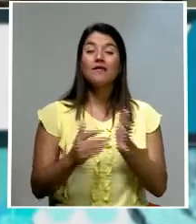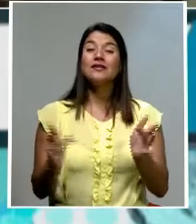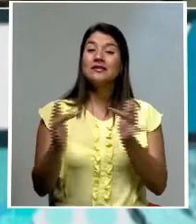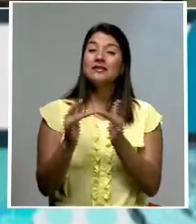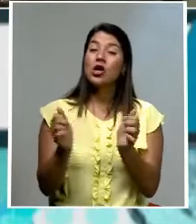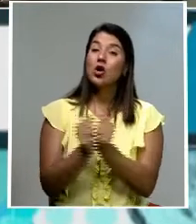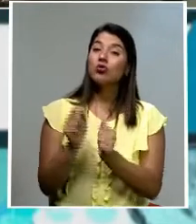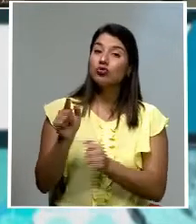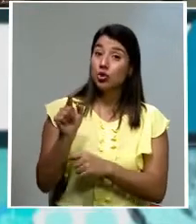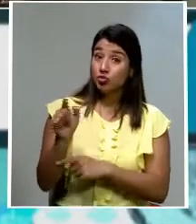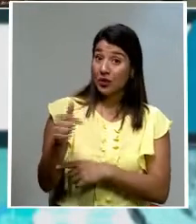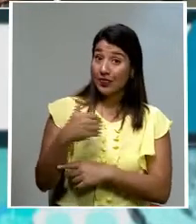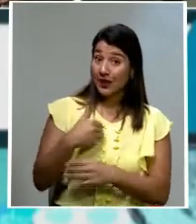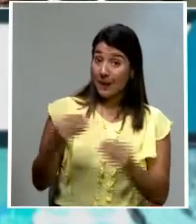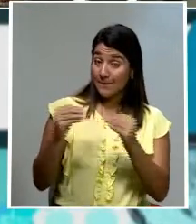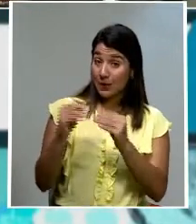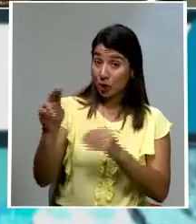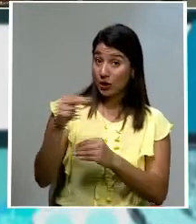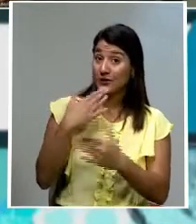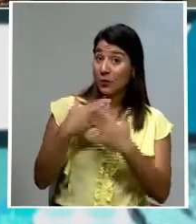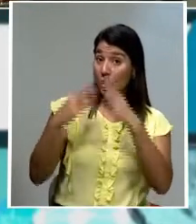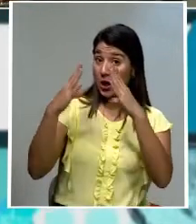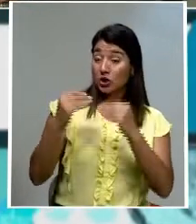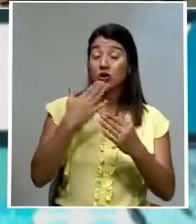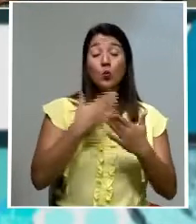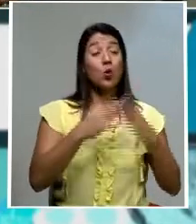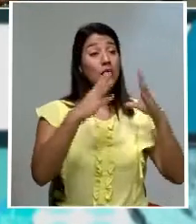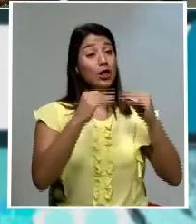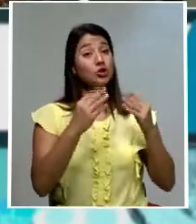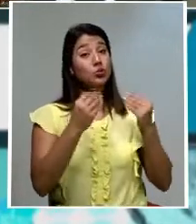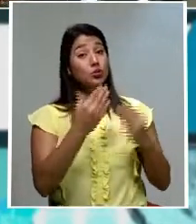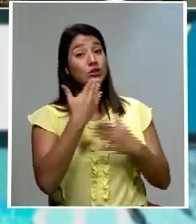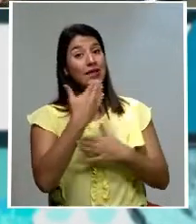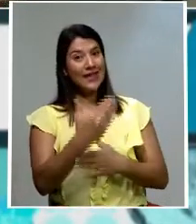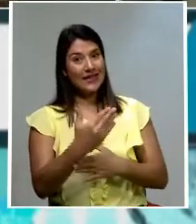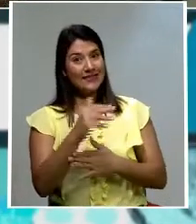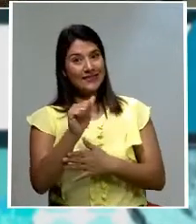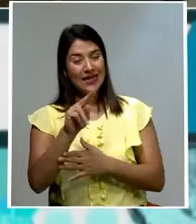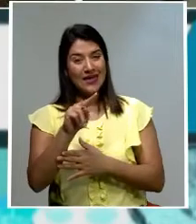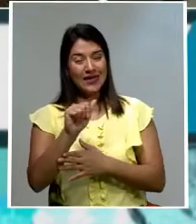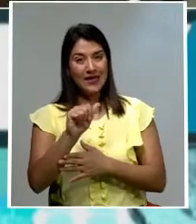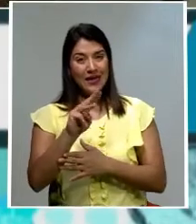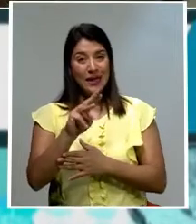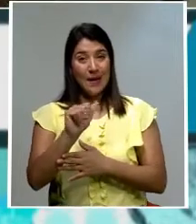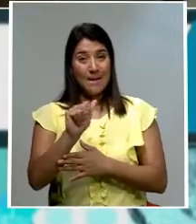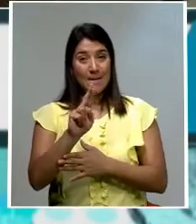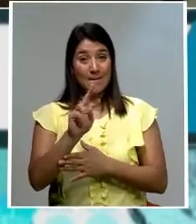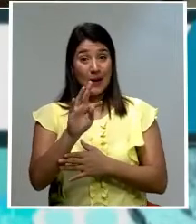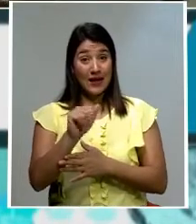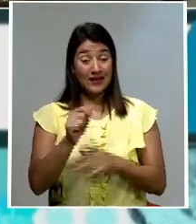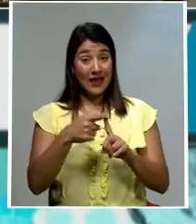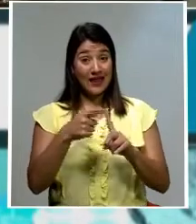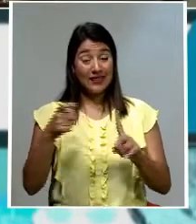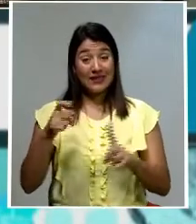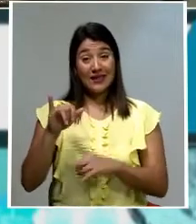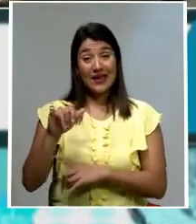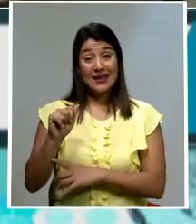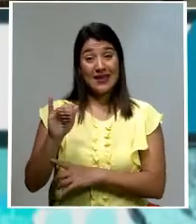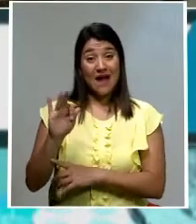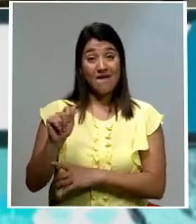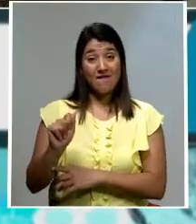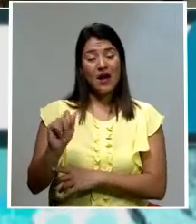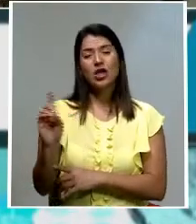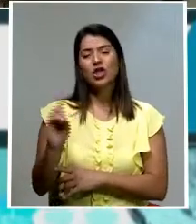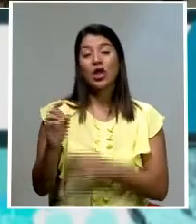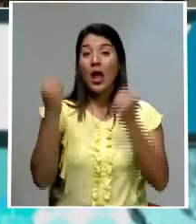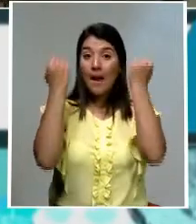donde tiene más noticias. Buenas noches. Buenas noches, muchas gracias Ana Marta Arce desde el IAFA en Pavas con